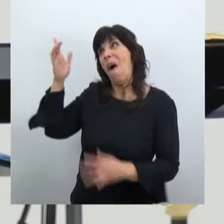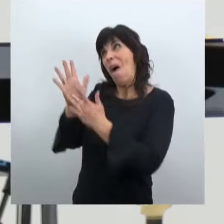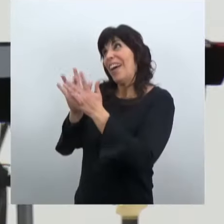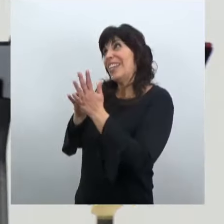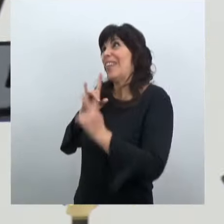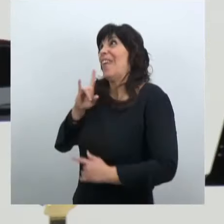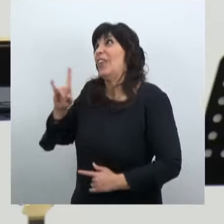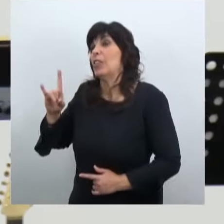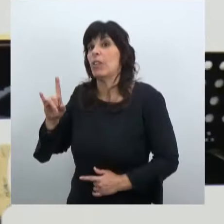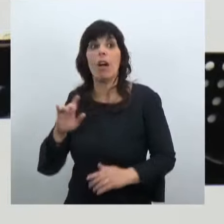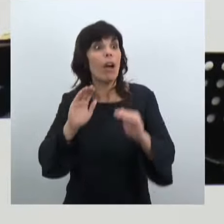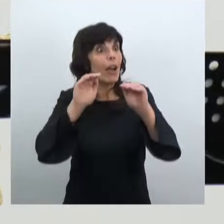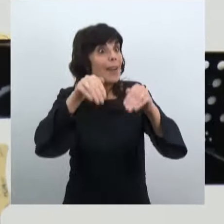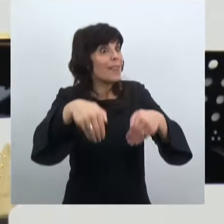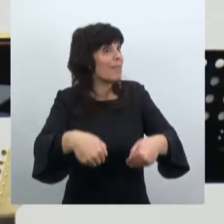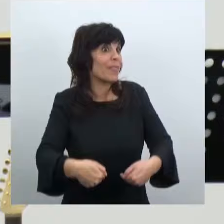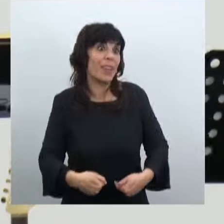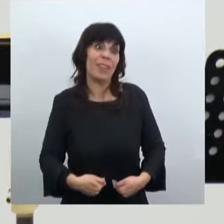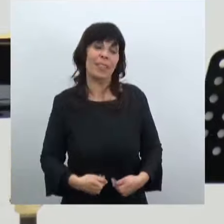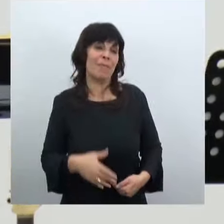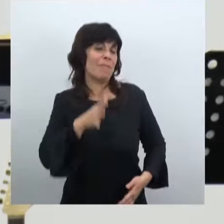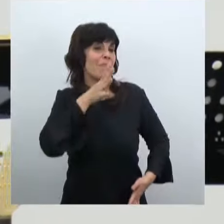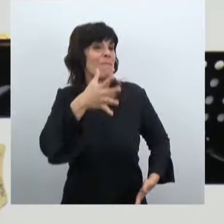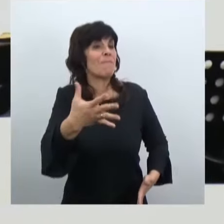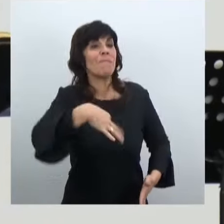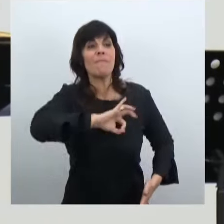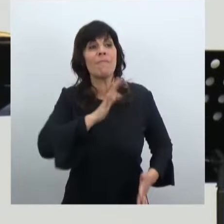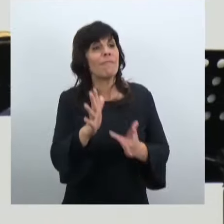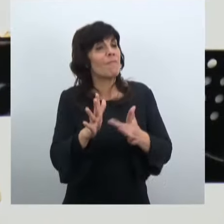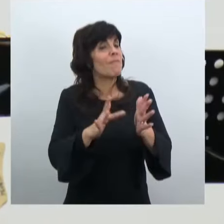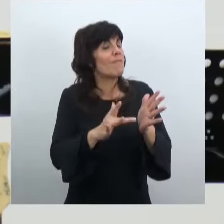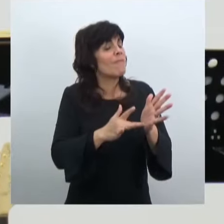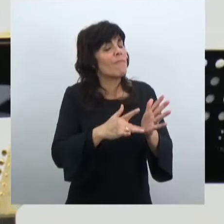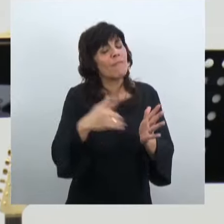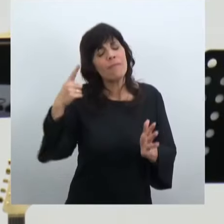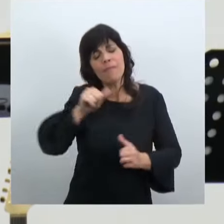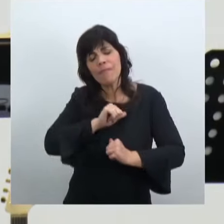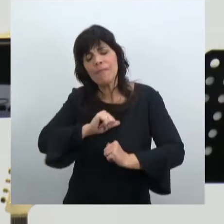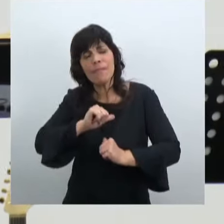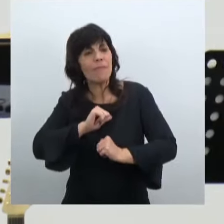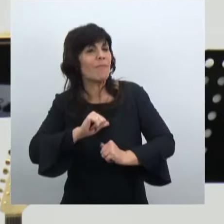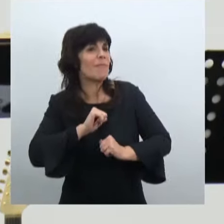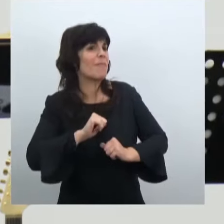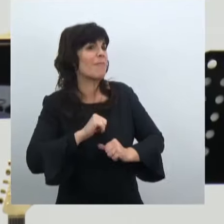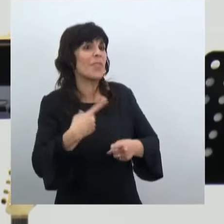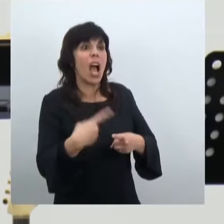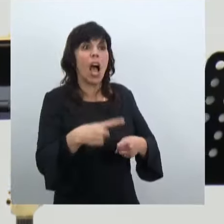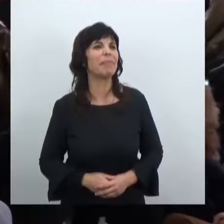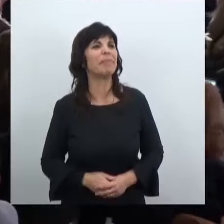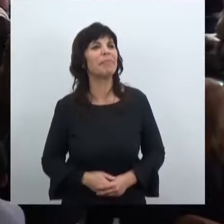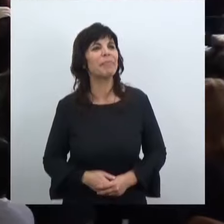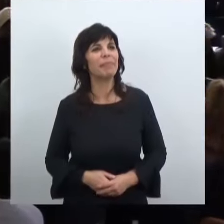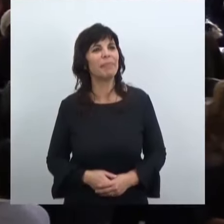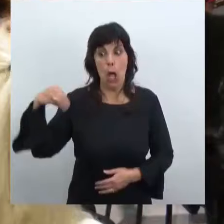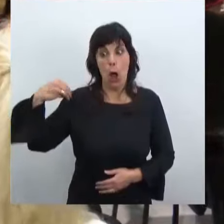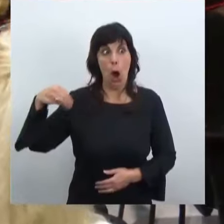porque tu Señor Jesucristo te está esperando. Regresa, regresa. Las cosas no son complicadas en el